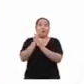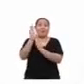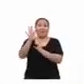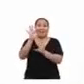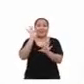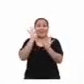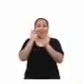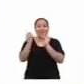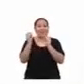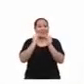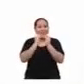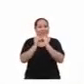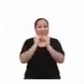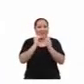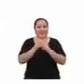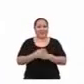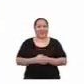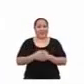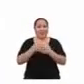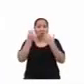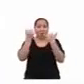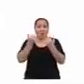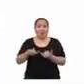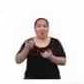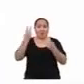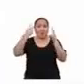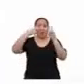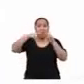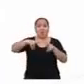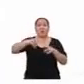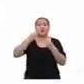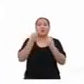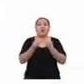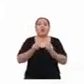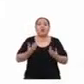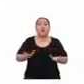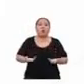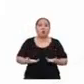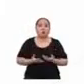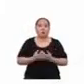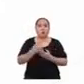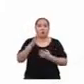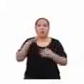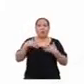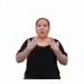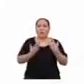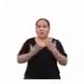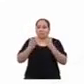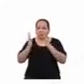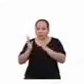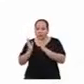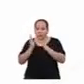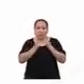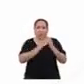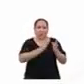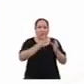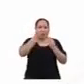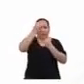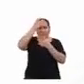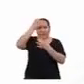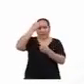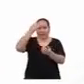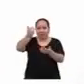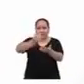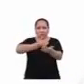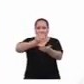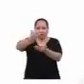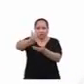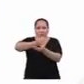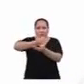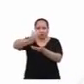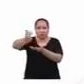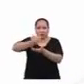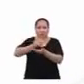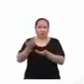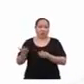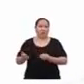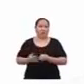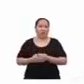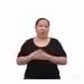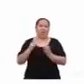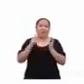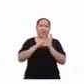la solución. Hoy veremos de qué manera podemos tener mejor organizada la información recogida. Es